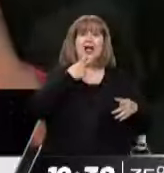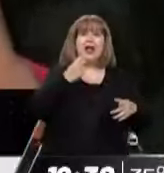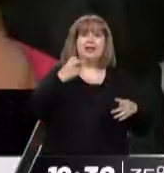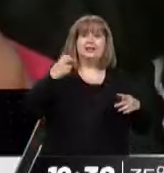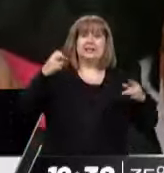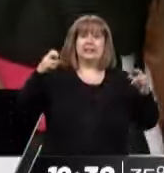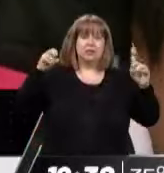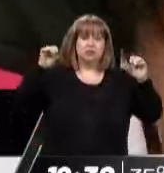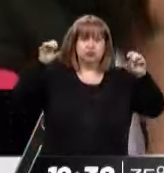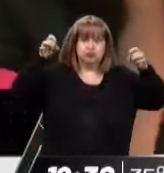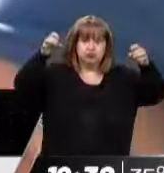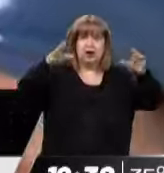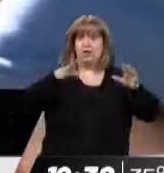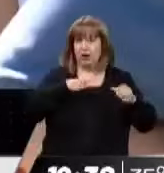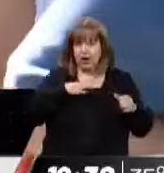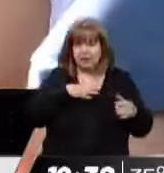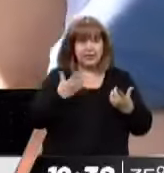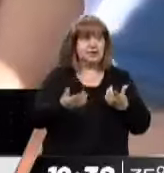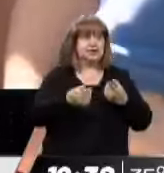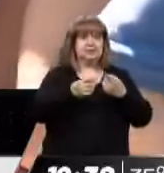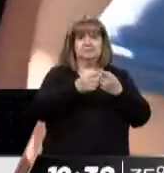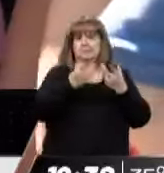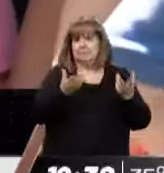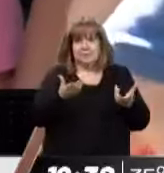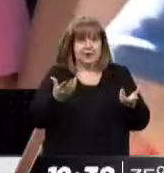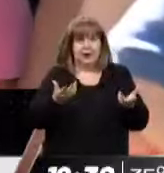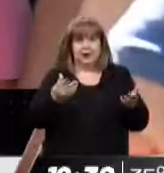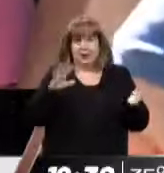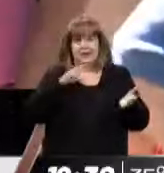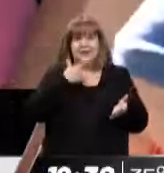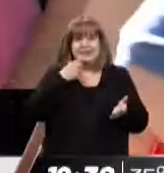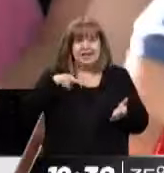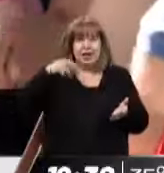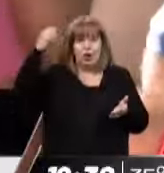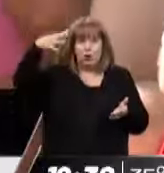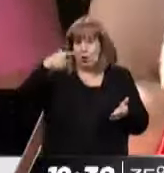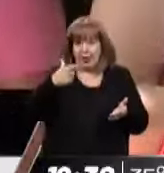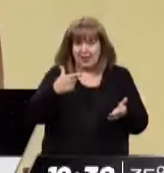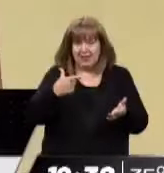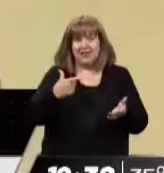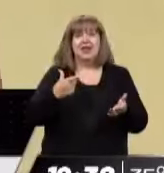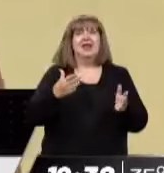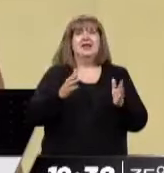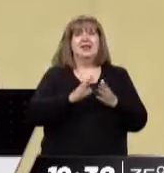los containers. Bien. Entonces, con este antecedente no podemos nosotros,